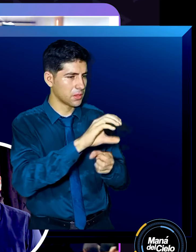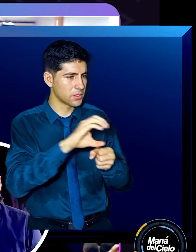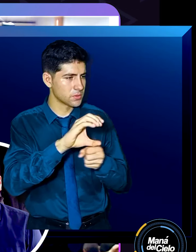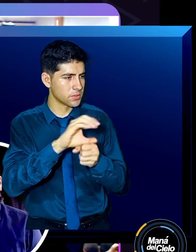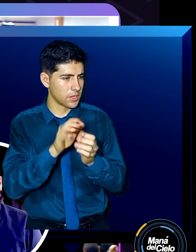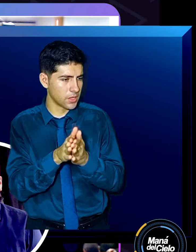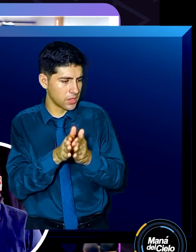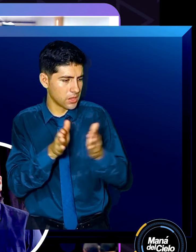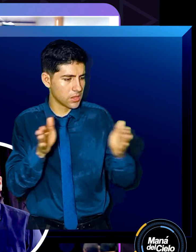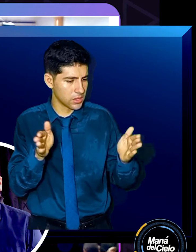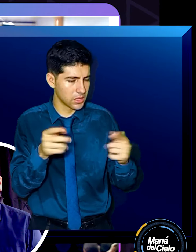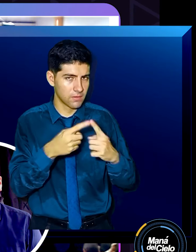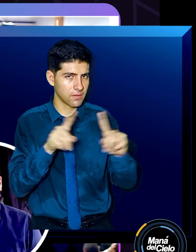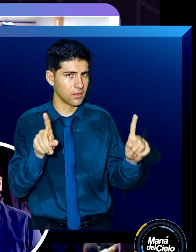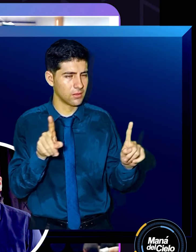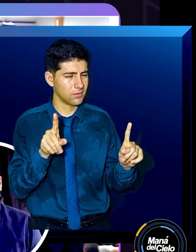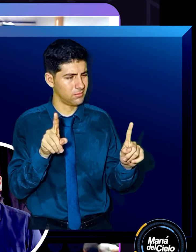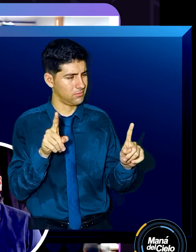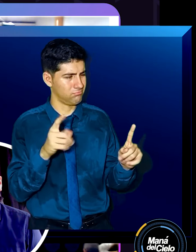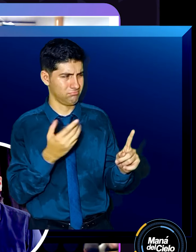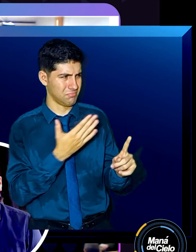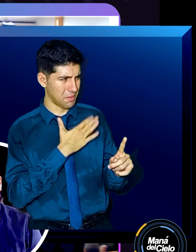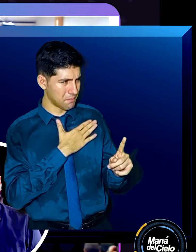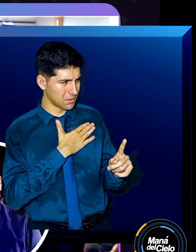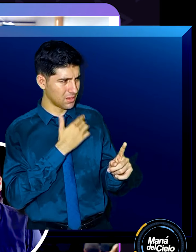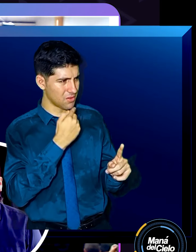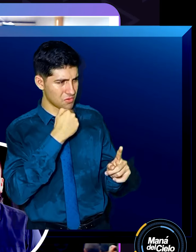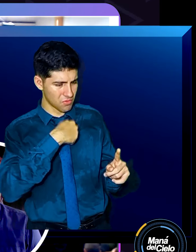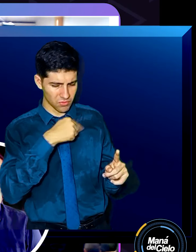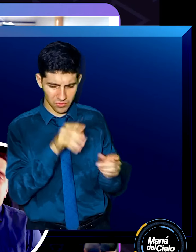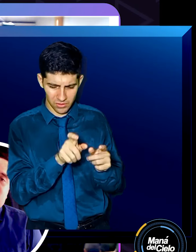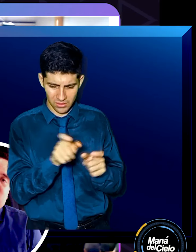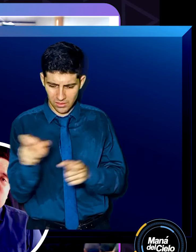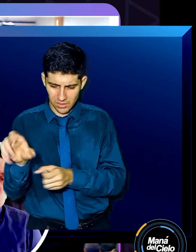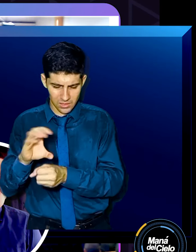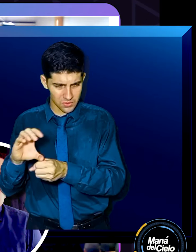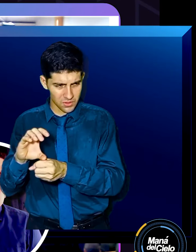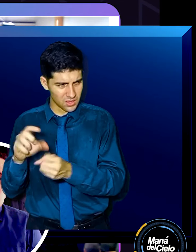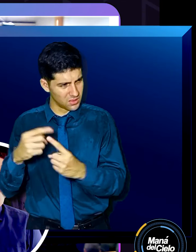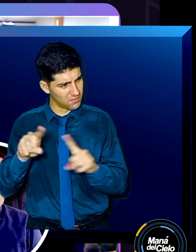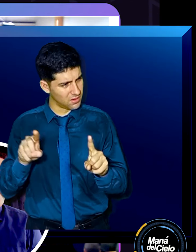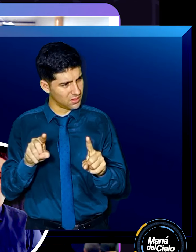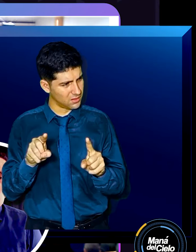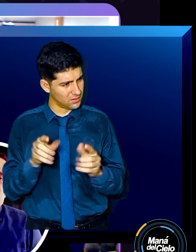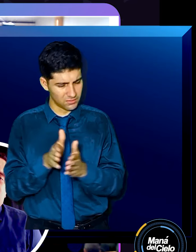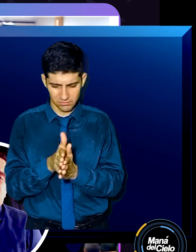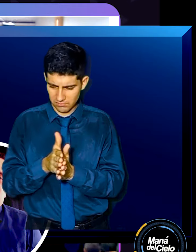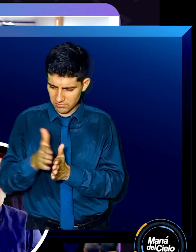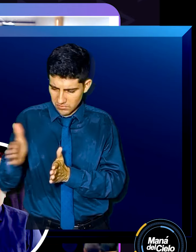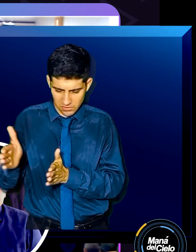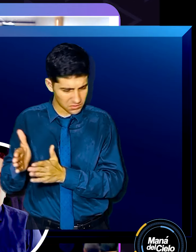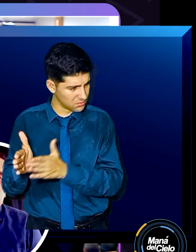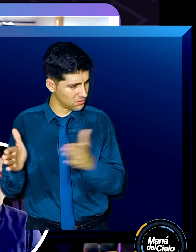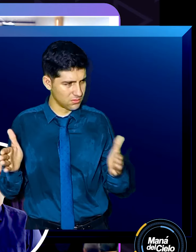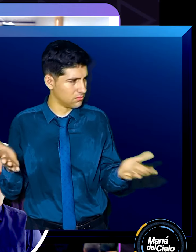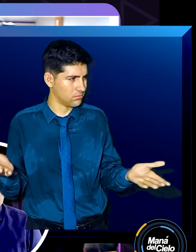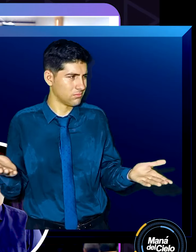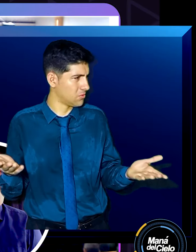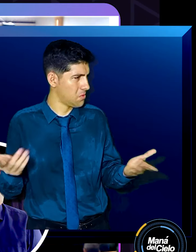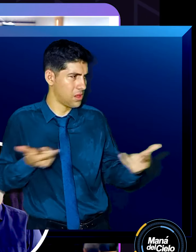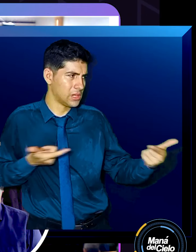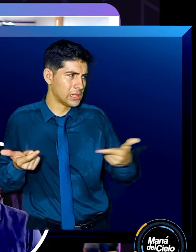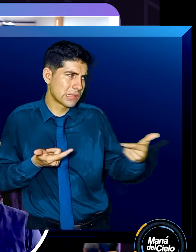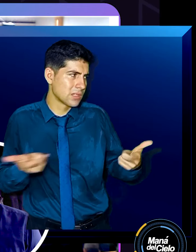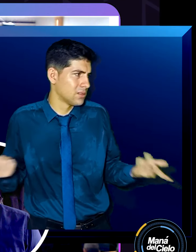que soy mujer samaritana. ¿En qué estaba pensando ella? Los problemas de inmigración, de raza,